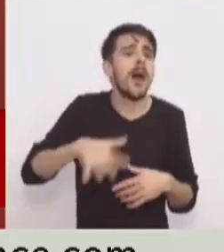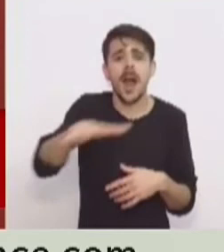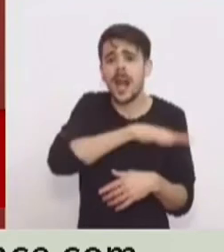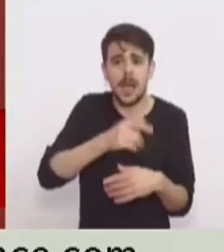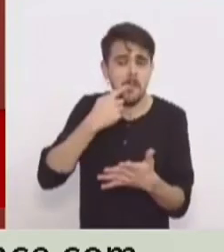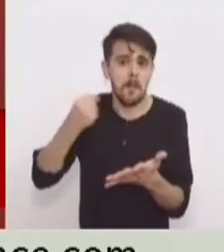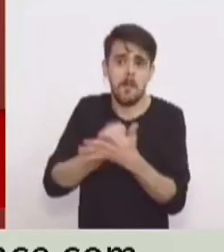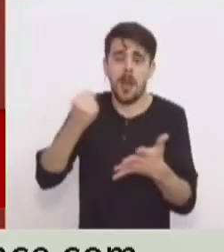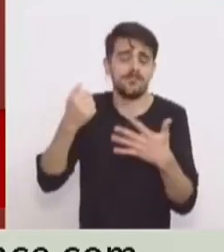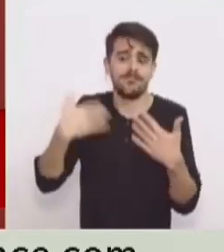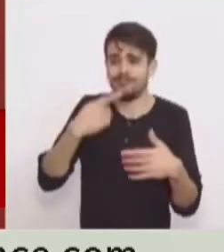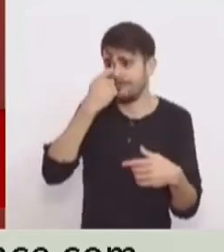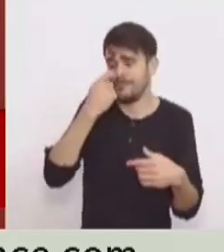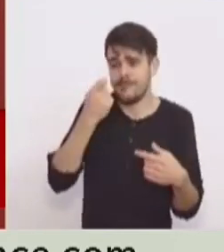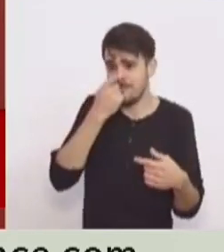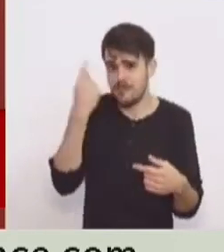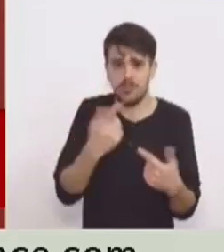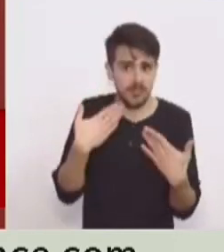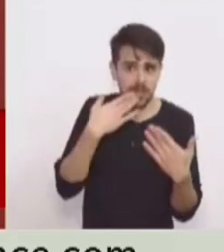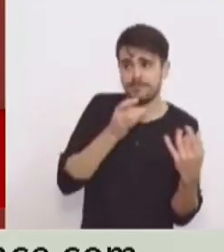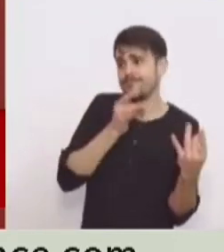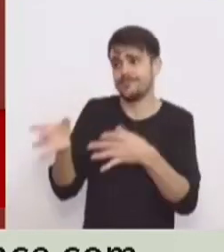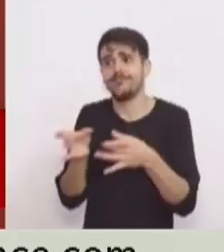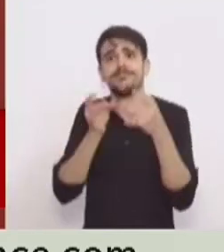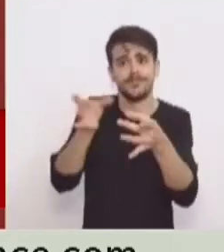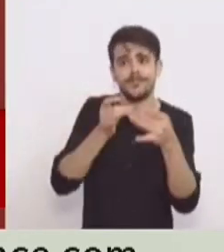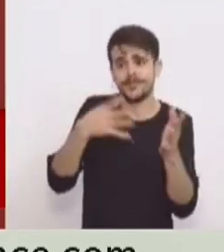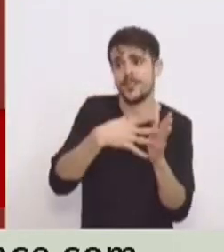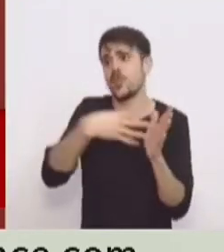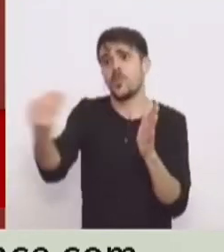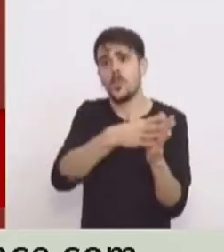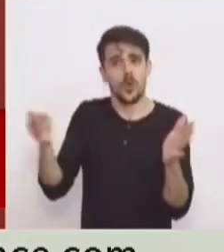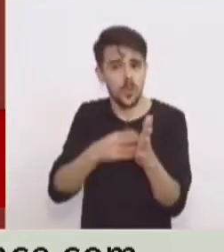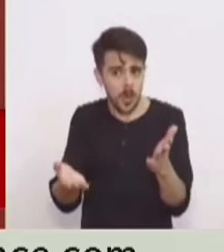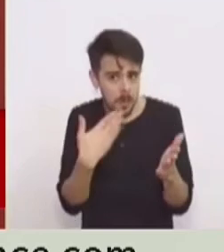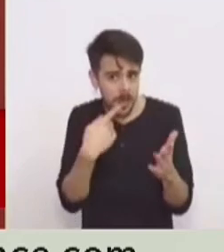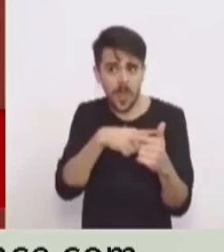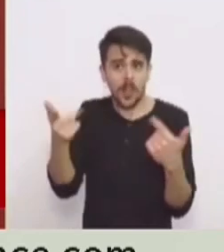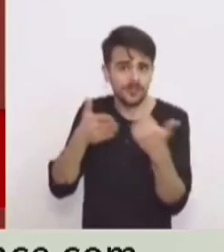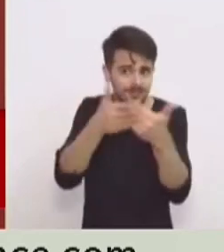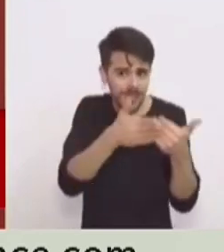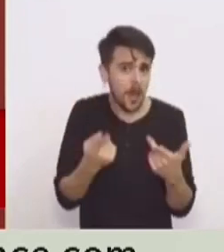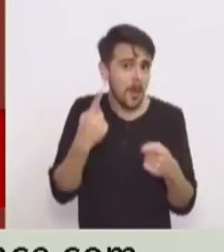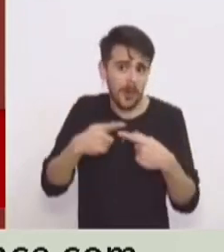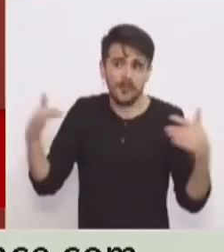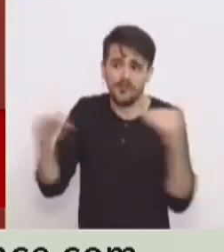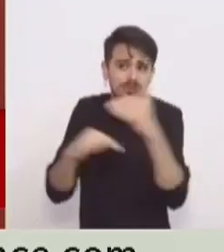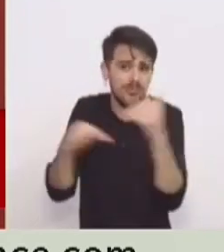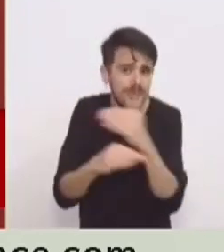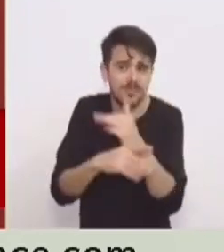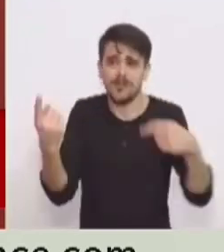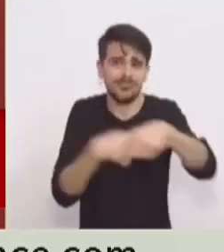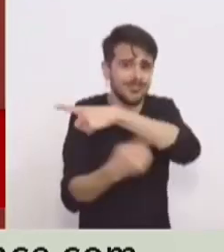que el tránsito es normal y es habitual. Por lo tanto, es imprescindible continuar trabajando como lo venimos haciendo